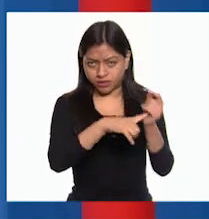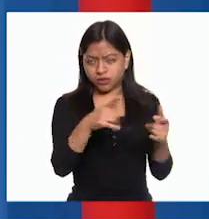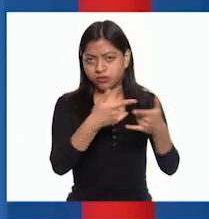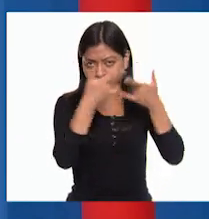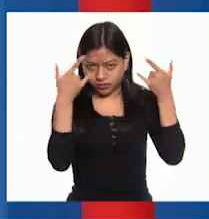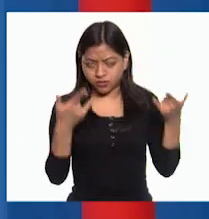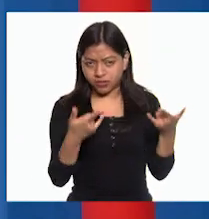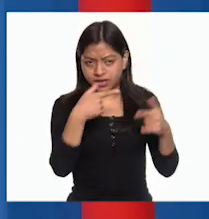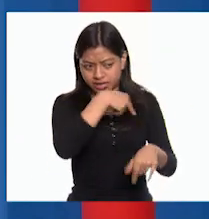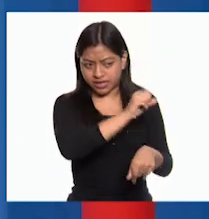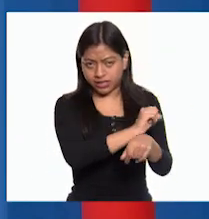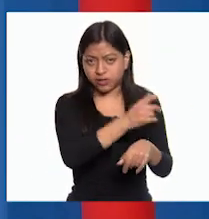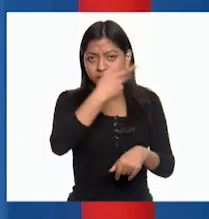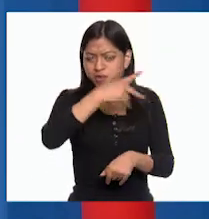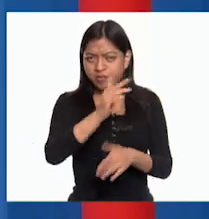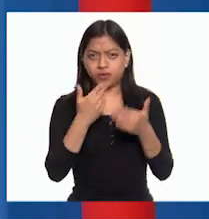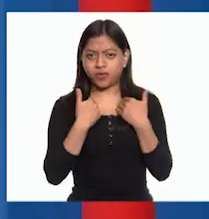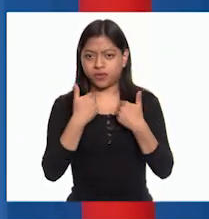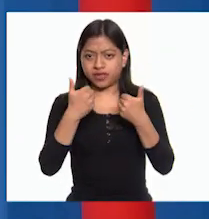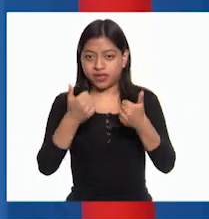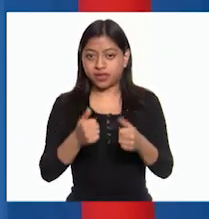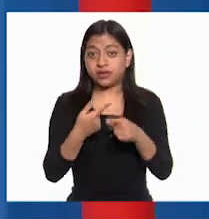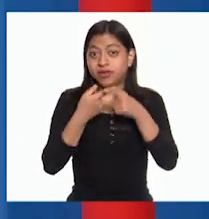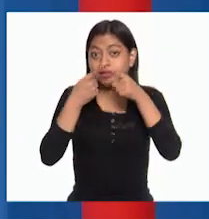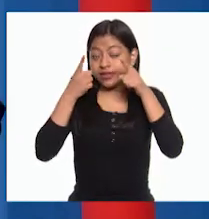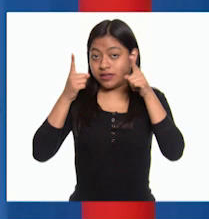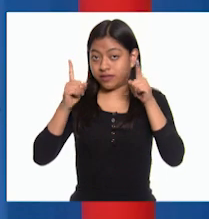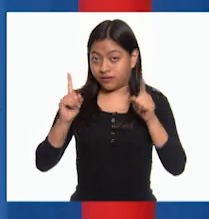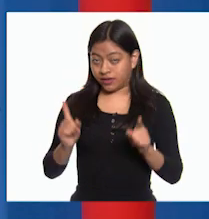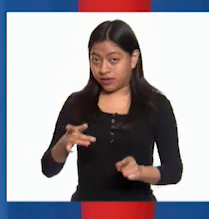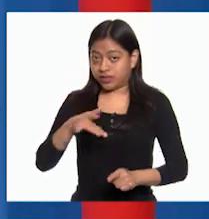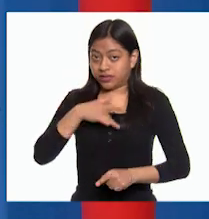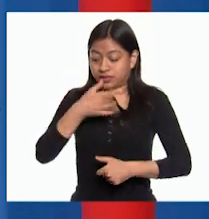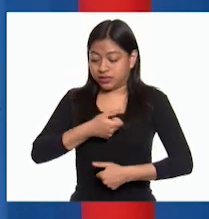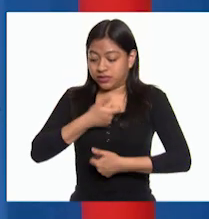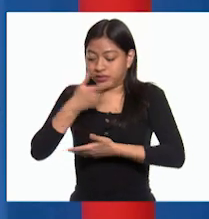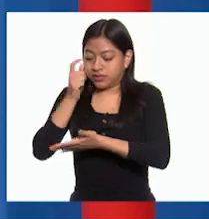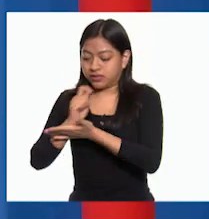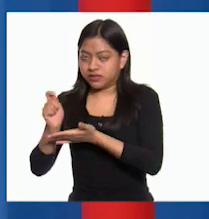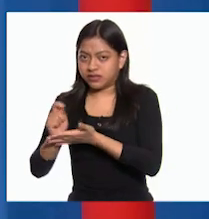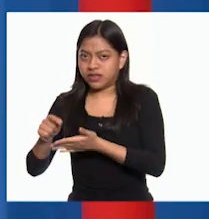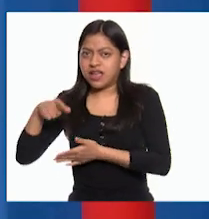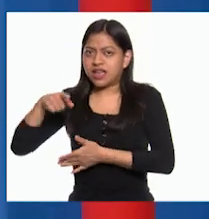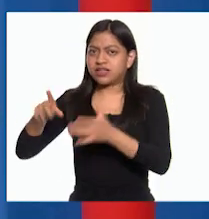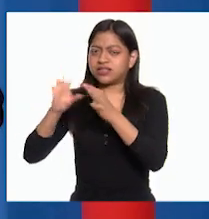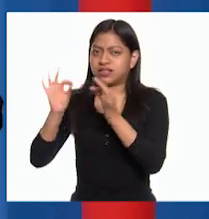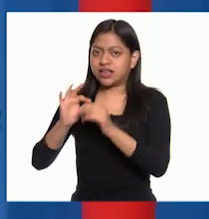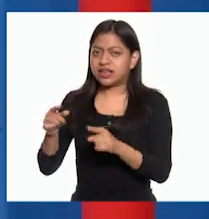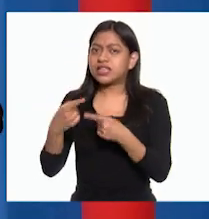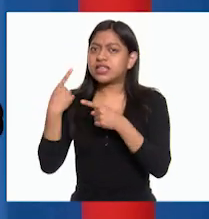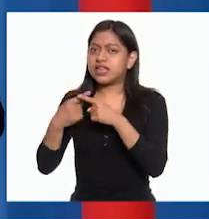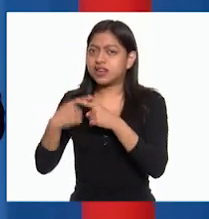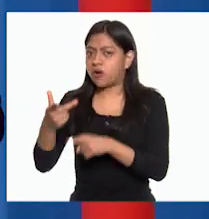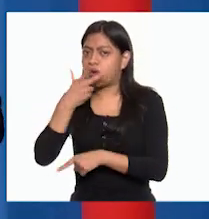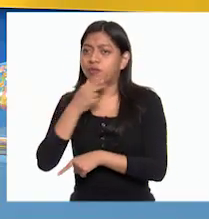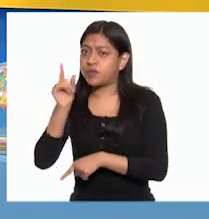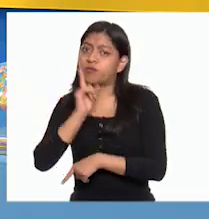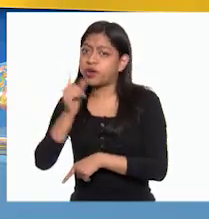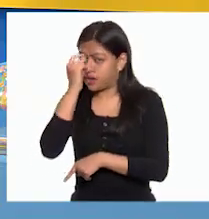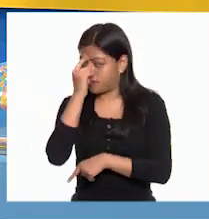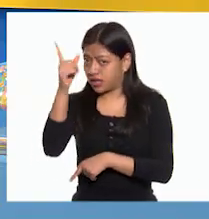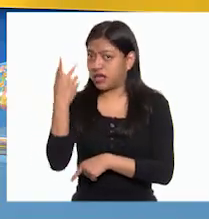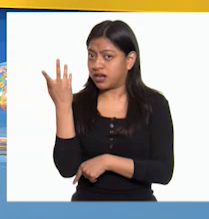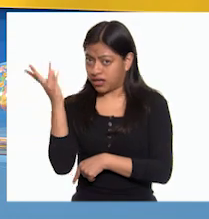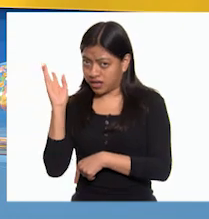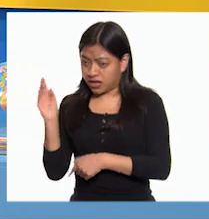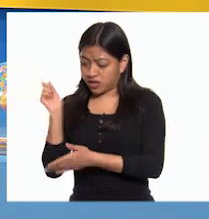Sin embargo, no me queda del todo claro quién dice un poema. ¿Es el poeta, es decir, el escritor?